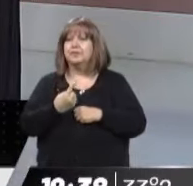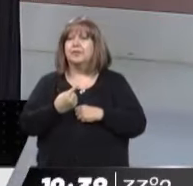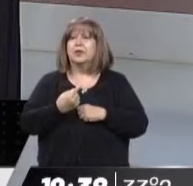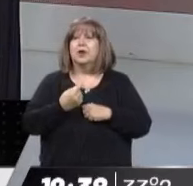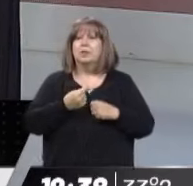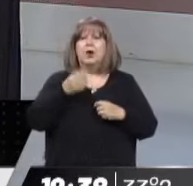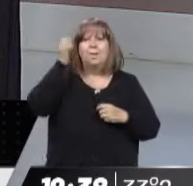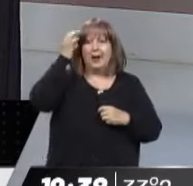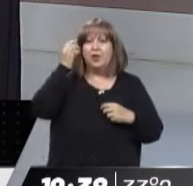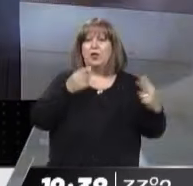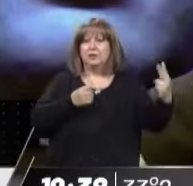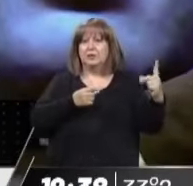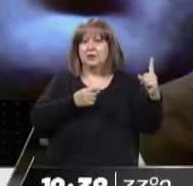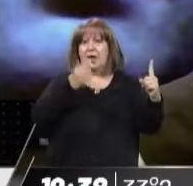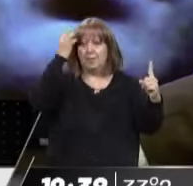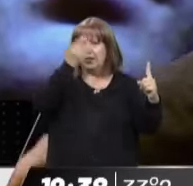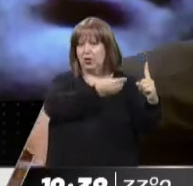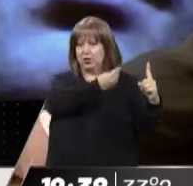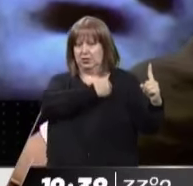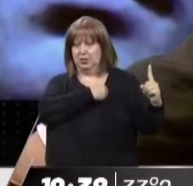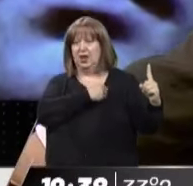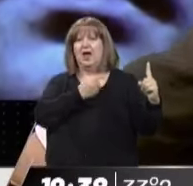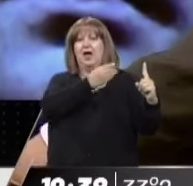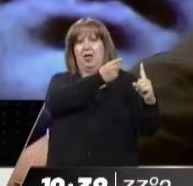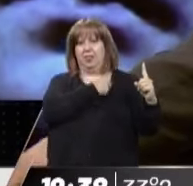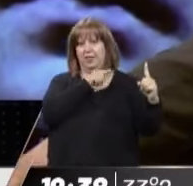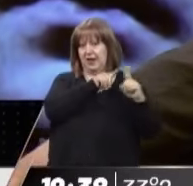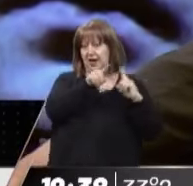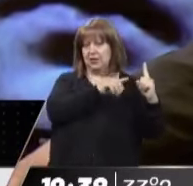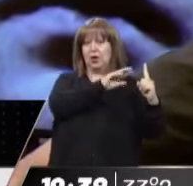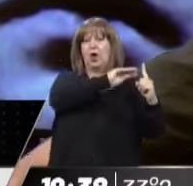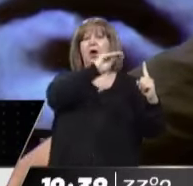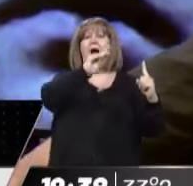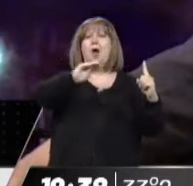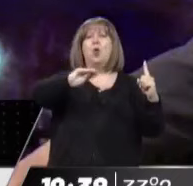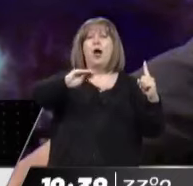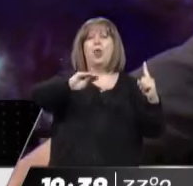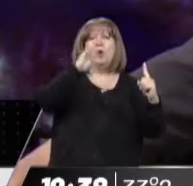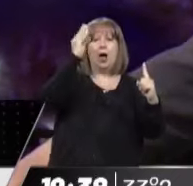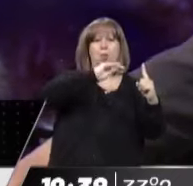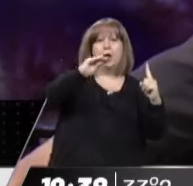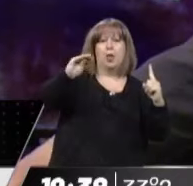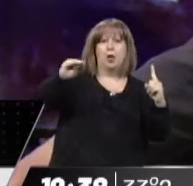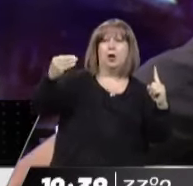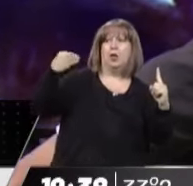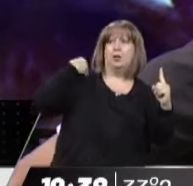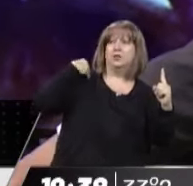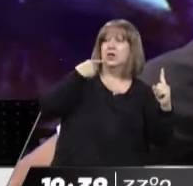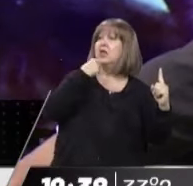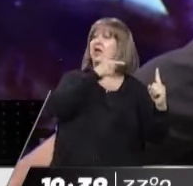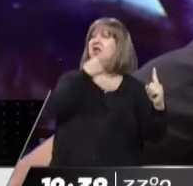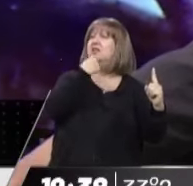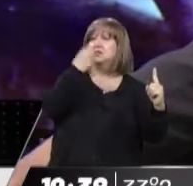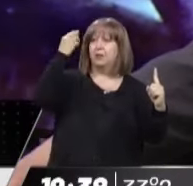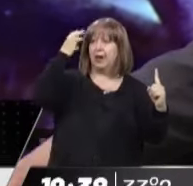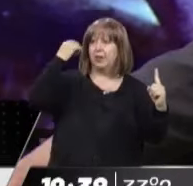a pasar, través de... Sí, lo pasó con mi abogado. ¿Y usted cuando llegó a esa audiencia? Él agachó la cabeza y se puso a llorar. ¿Pero usted tenía alguna intención de hablar